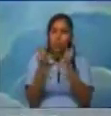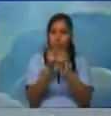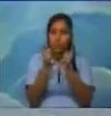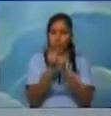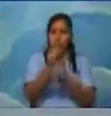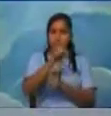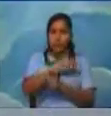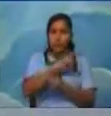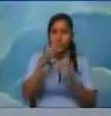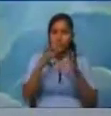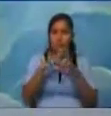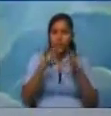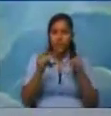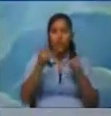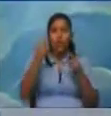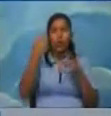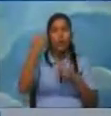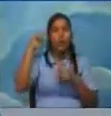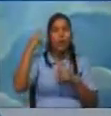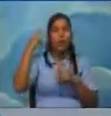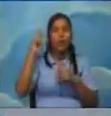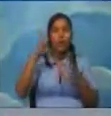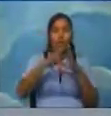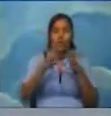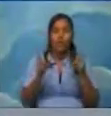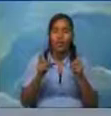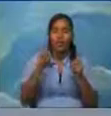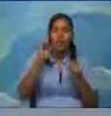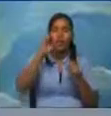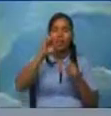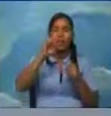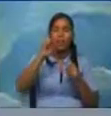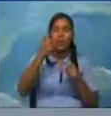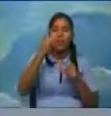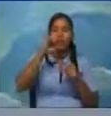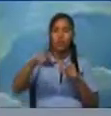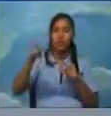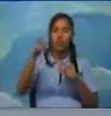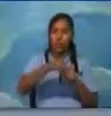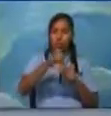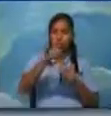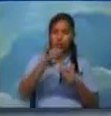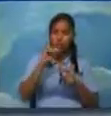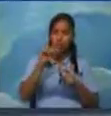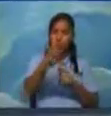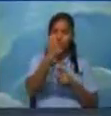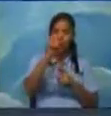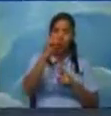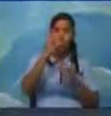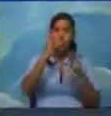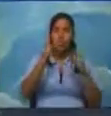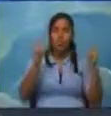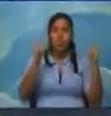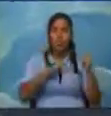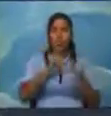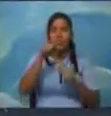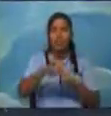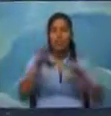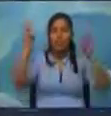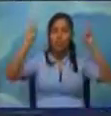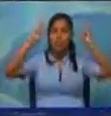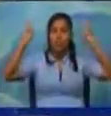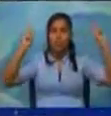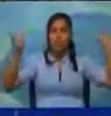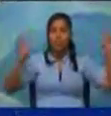de Éxodo, Levítico y Número. Aquí Moisés